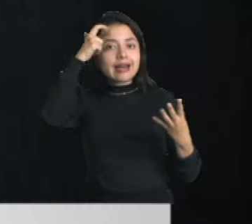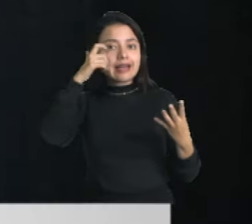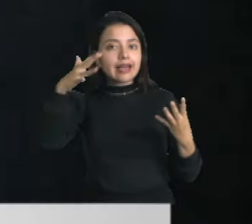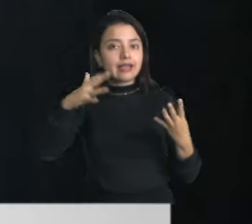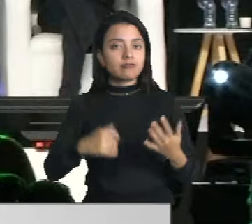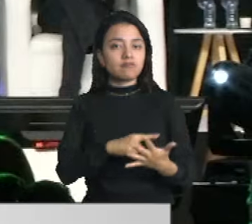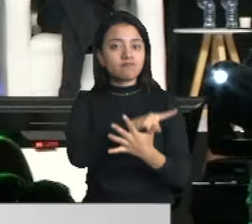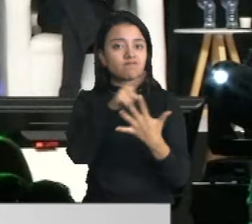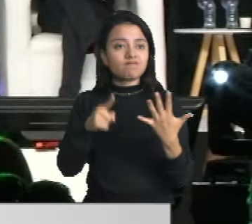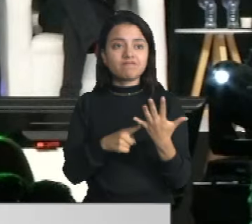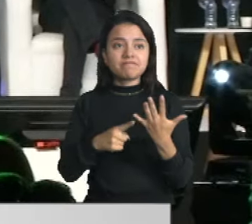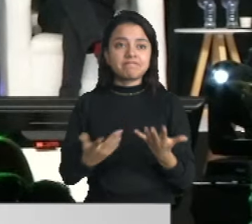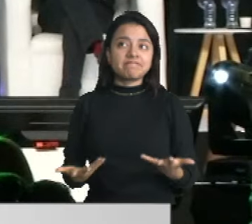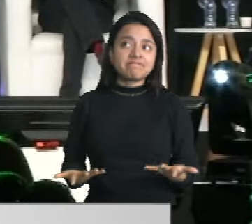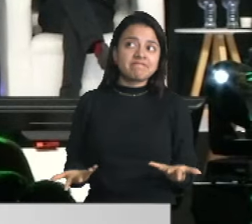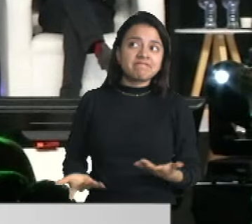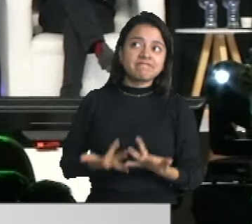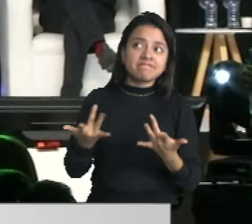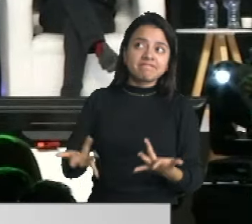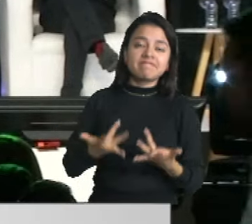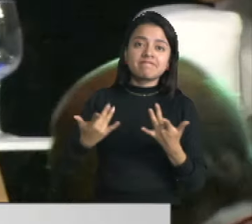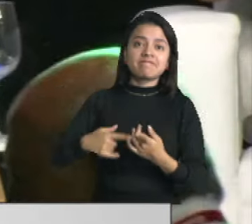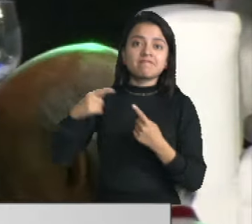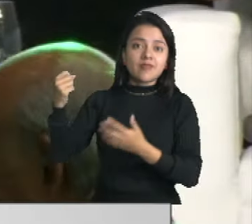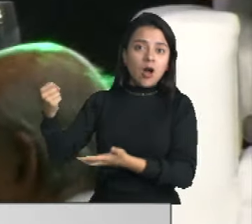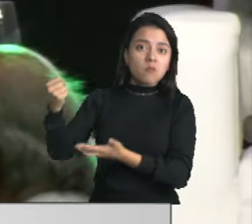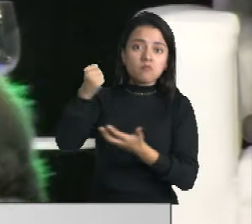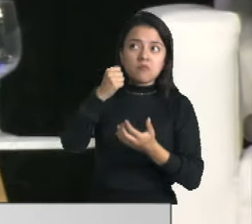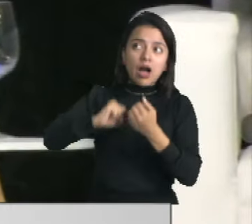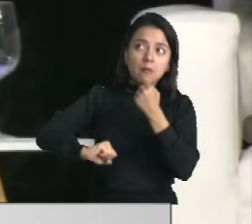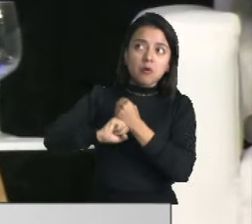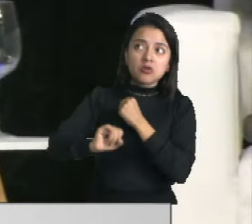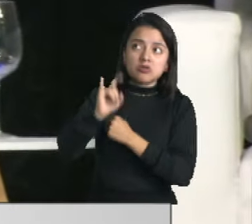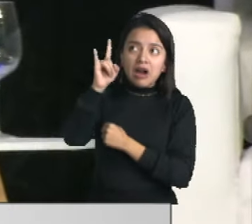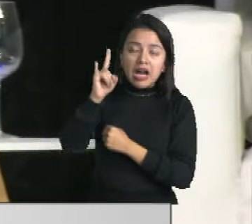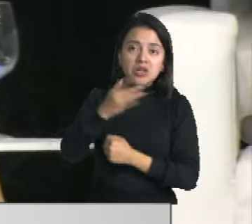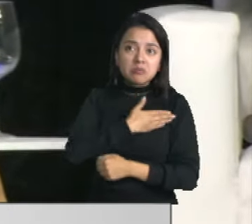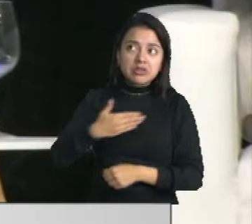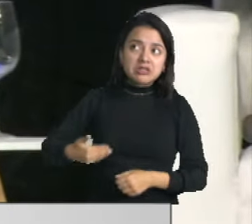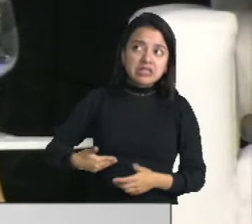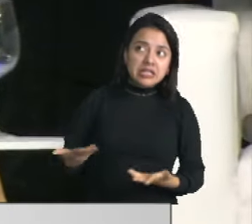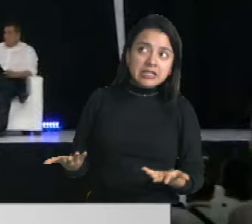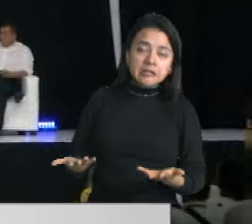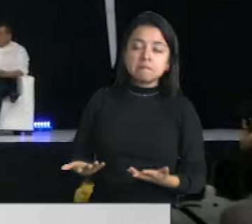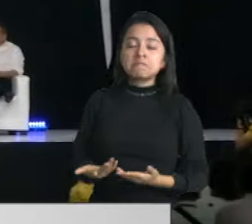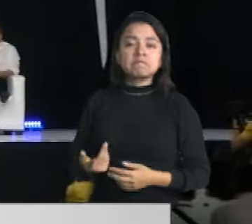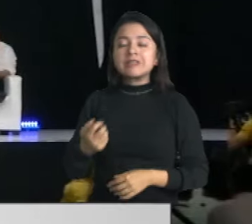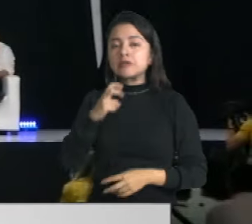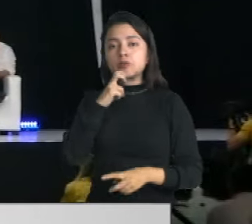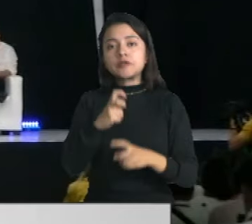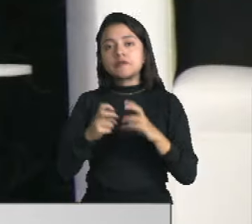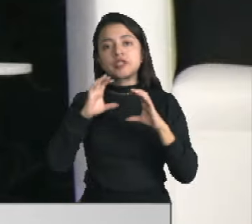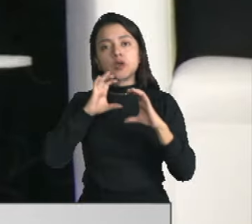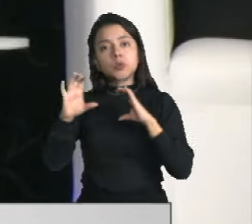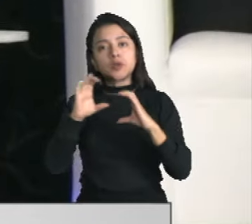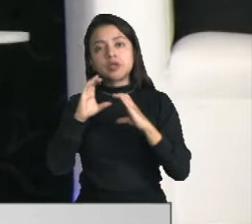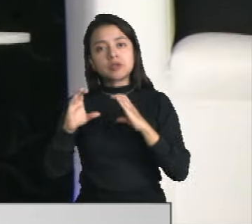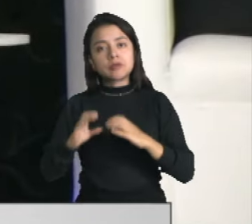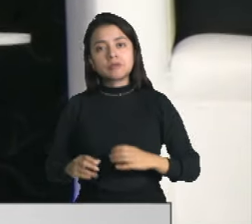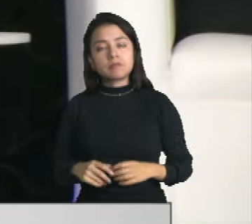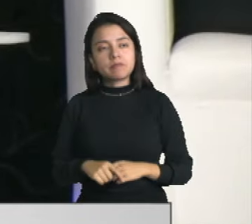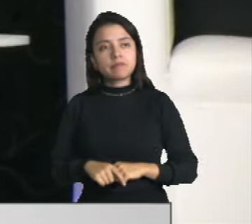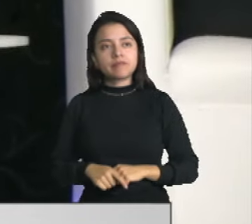puedan lograr ayudas económicas del gobierno nacional por las difíciles relaciones que manejan con el presidente Petro. Ha sido